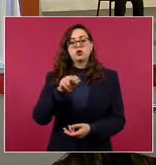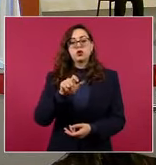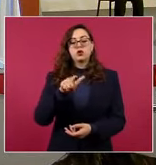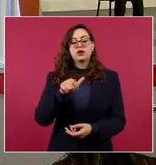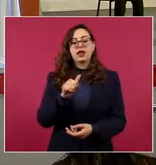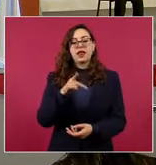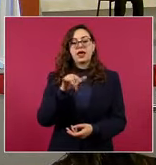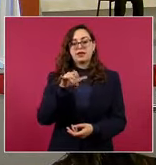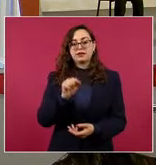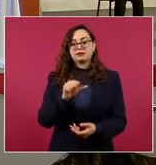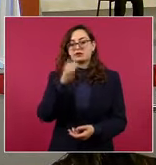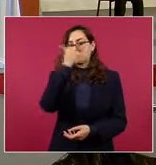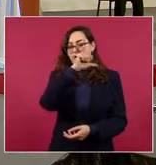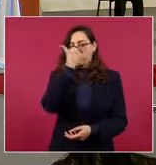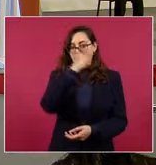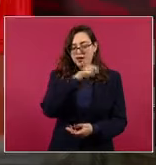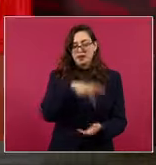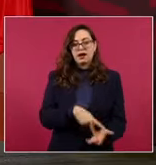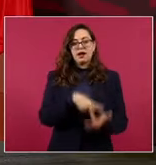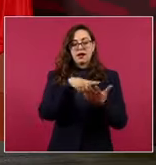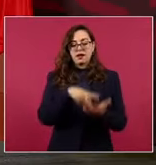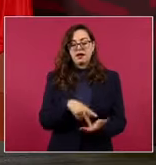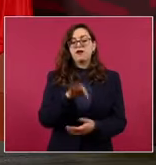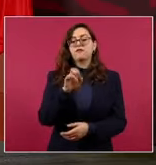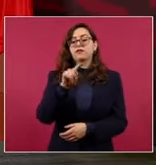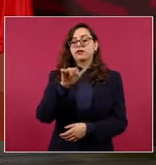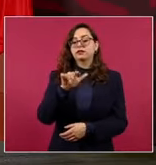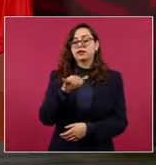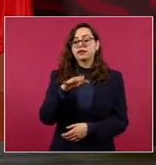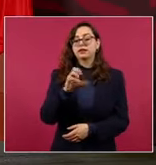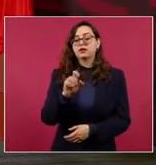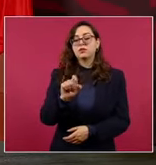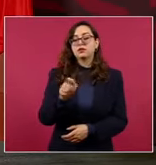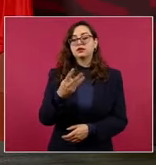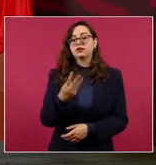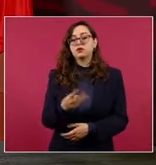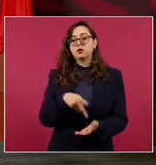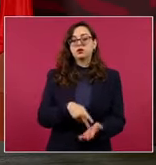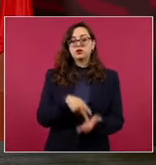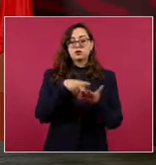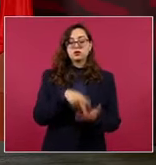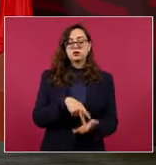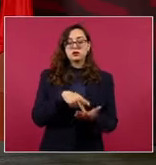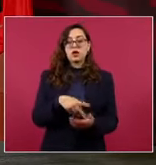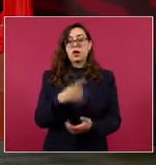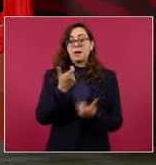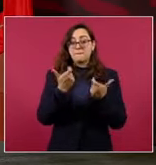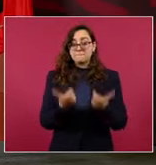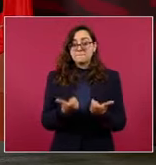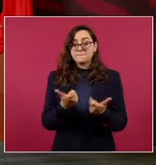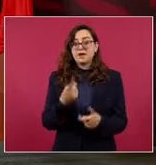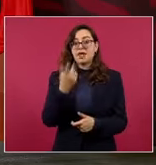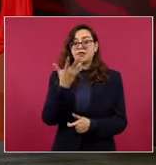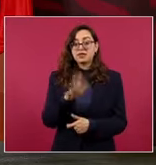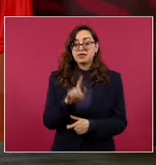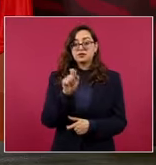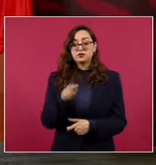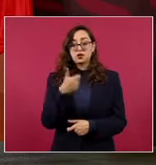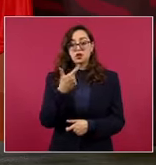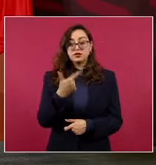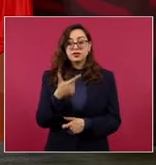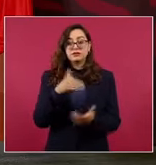8.9 toneladas de cocaína, en fentanilo 24 kilogramos, pesos mexicanos 10.7 millones de